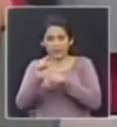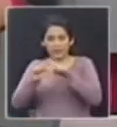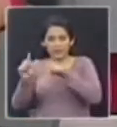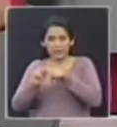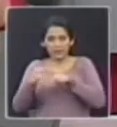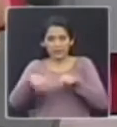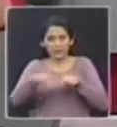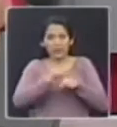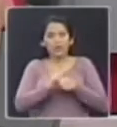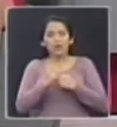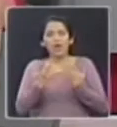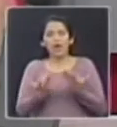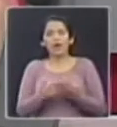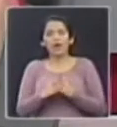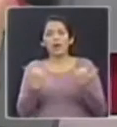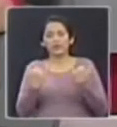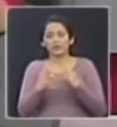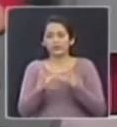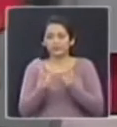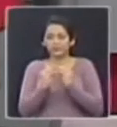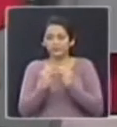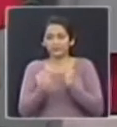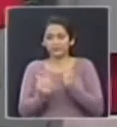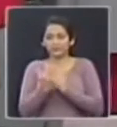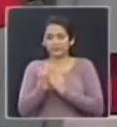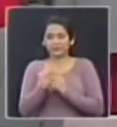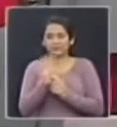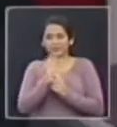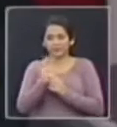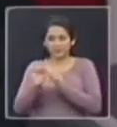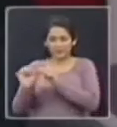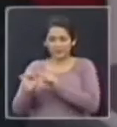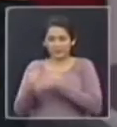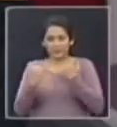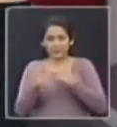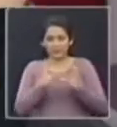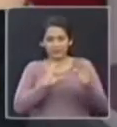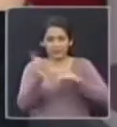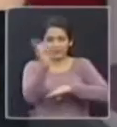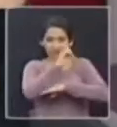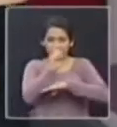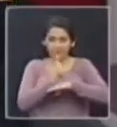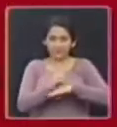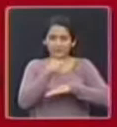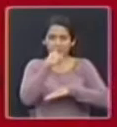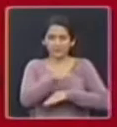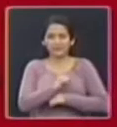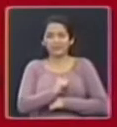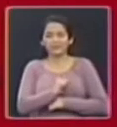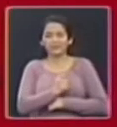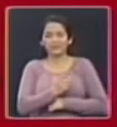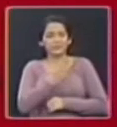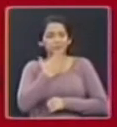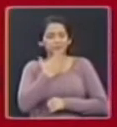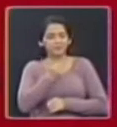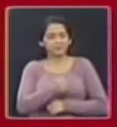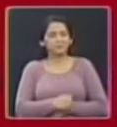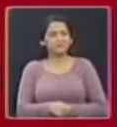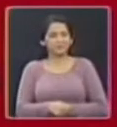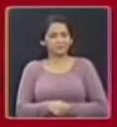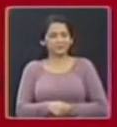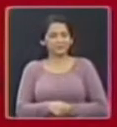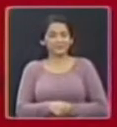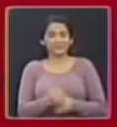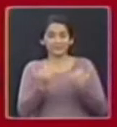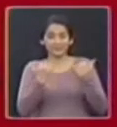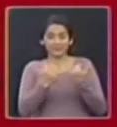Transporte y tenemos a Óscar Cala Orrano, que es el director de Operaciones AEADE, para que nos cuente más detalles. Nos acompaña desde